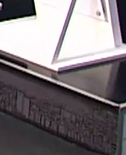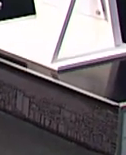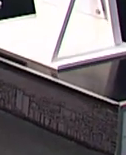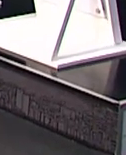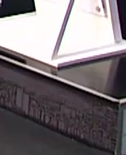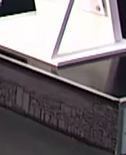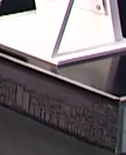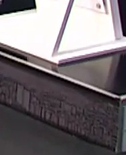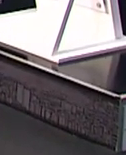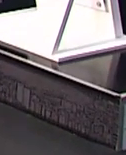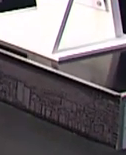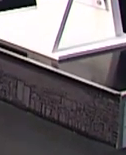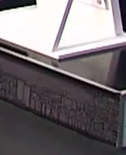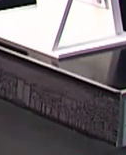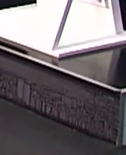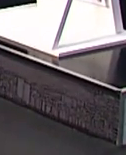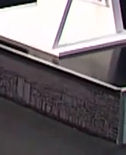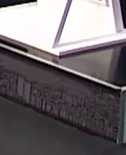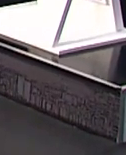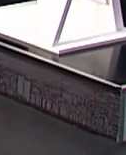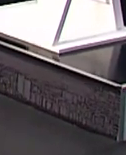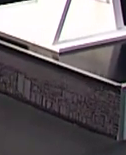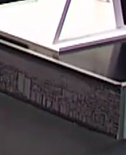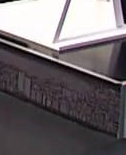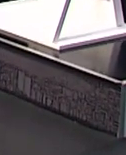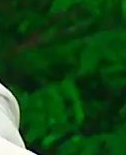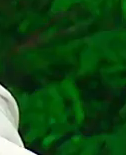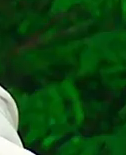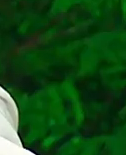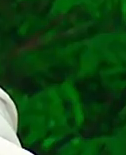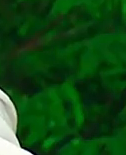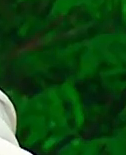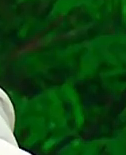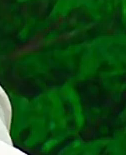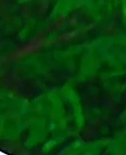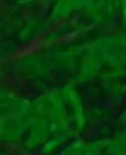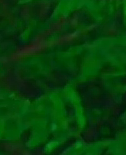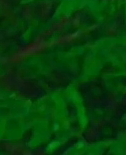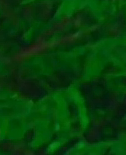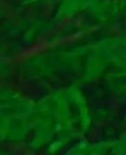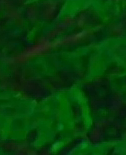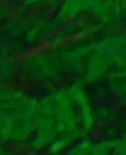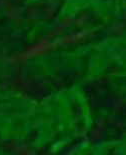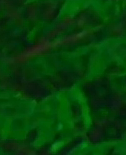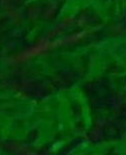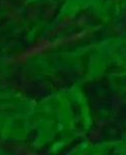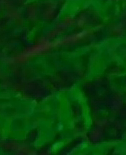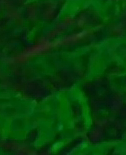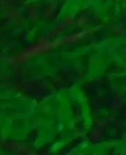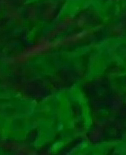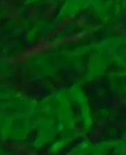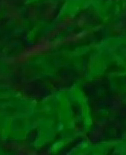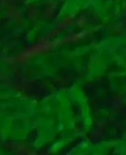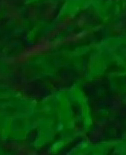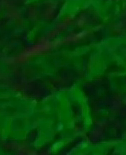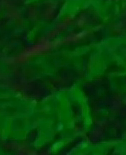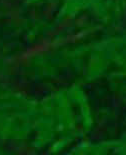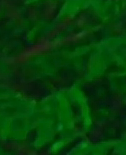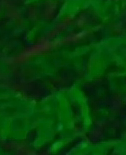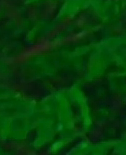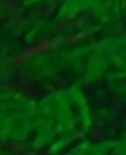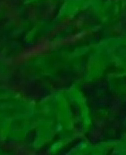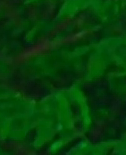Alfredo Ramos Maya. Ellos no van a asistir y enviaron el siguiente comunicado. Me permito leer el de el